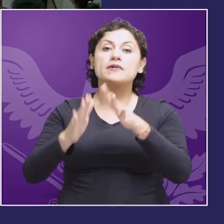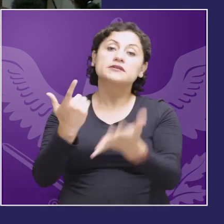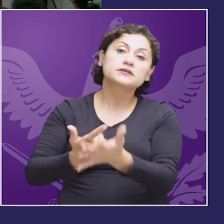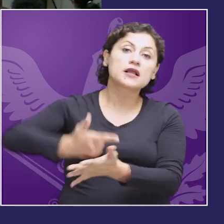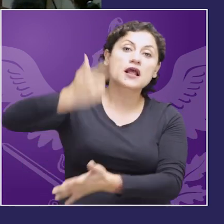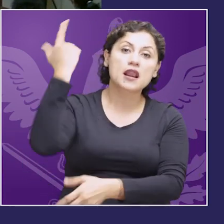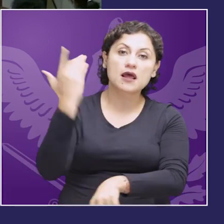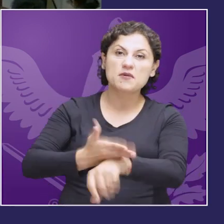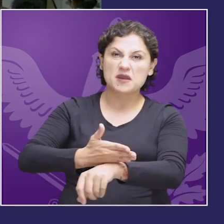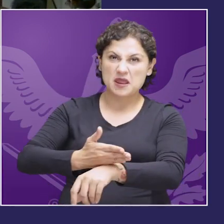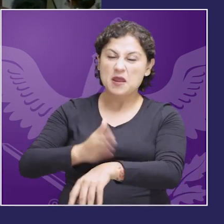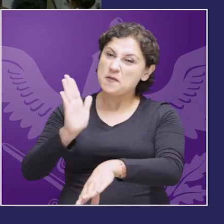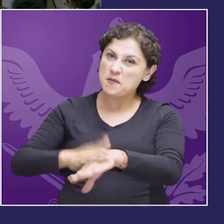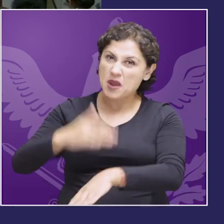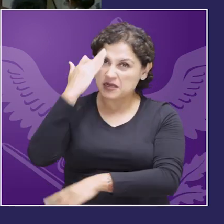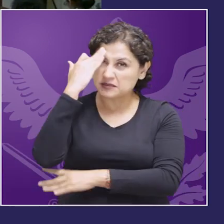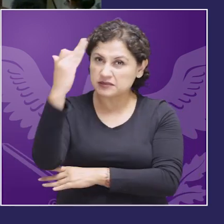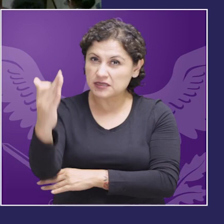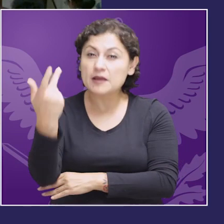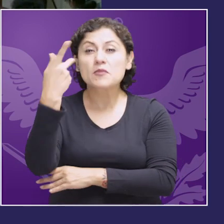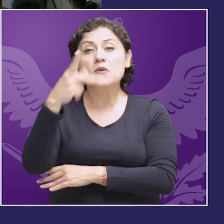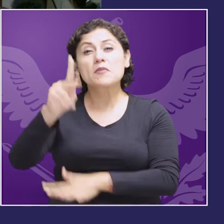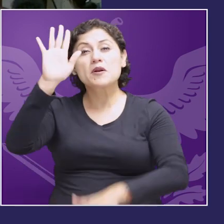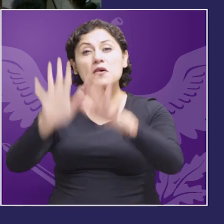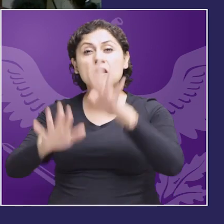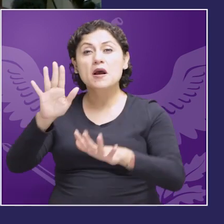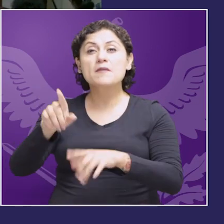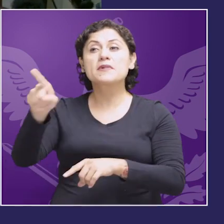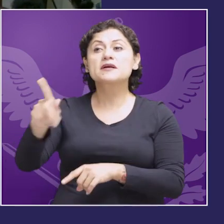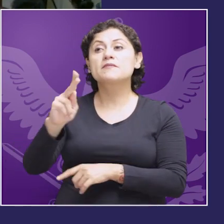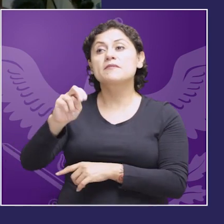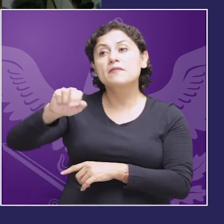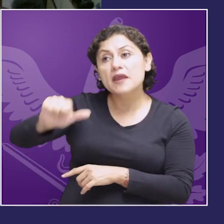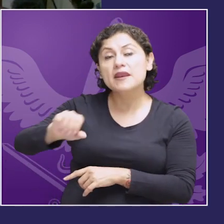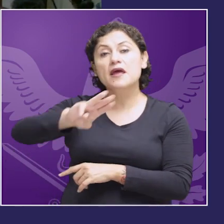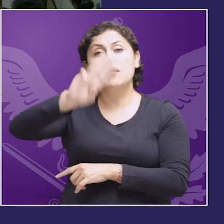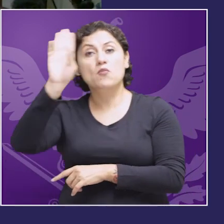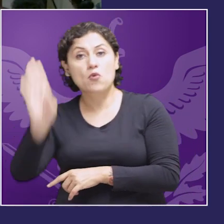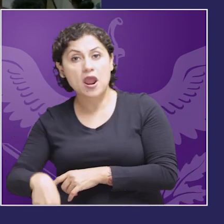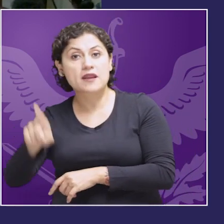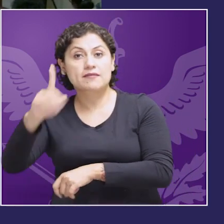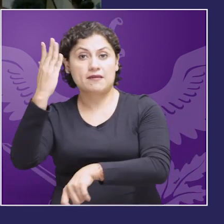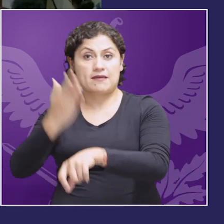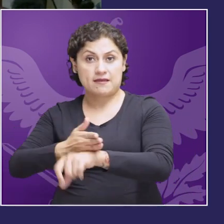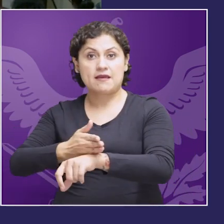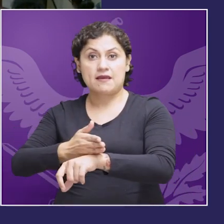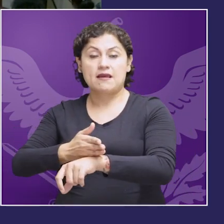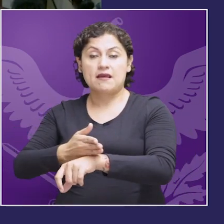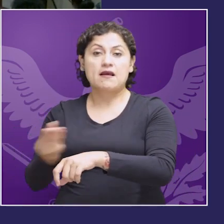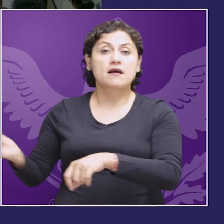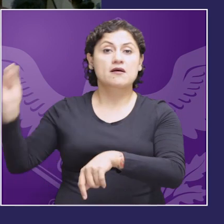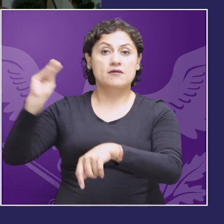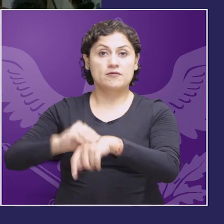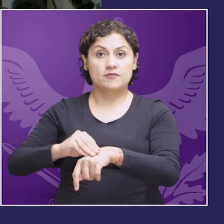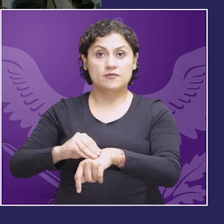cómo políticos, buscando generar empatía social, no solo agravan y agravan las penas, a veces quebrando el principio de proporcionalidad